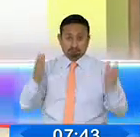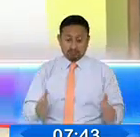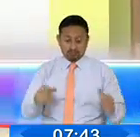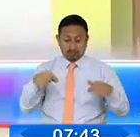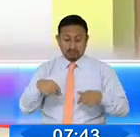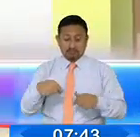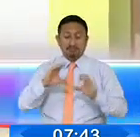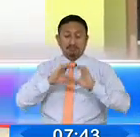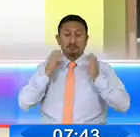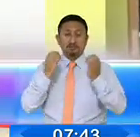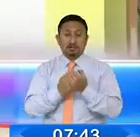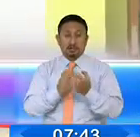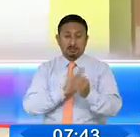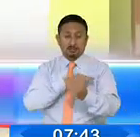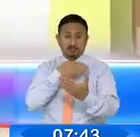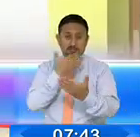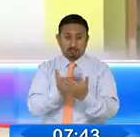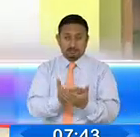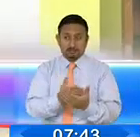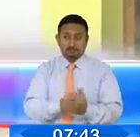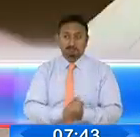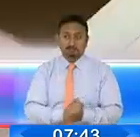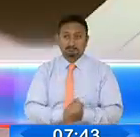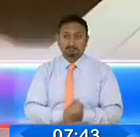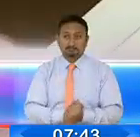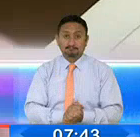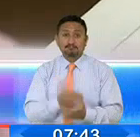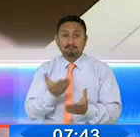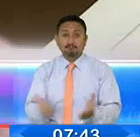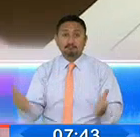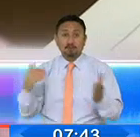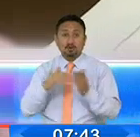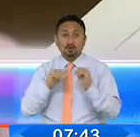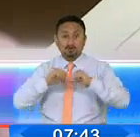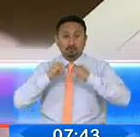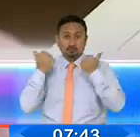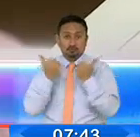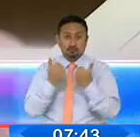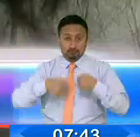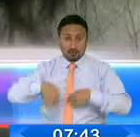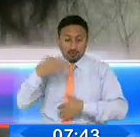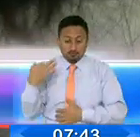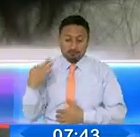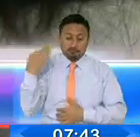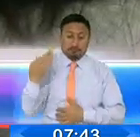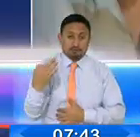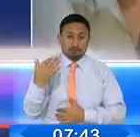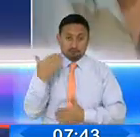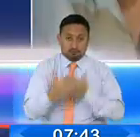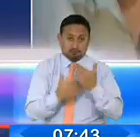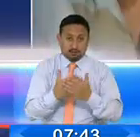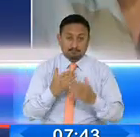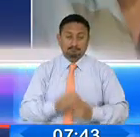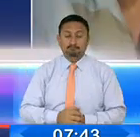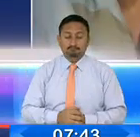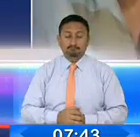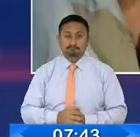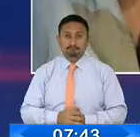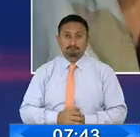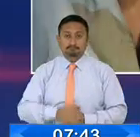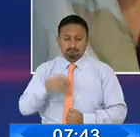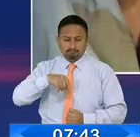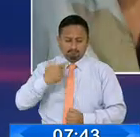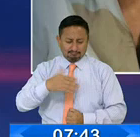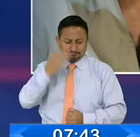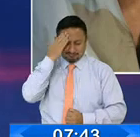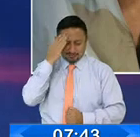las clases son semipresenciales, pues el retorno a las aulas es voluntario y progresivo. Nosotros tenemos sentido de